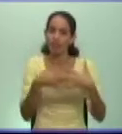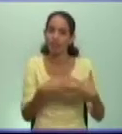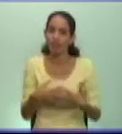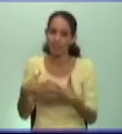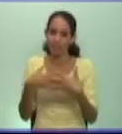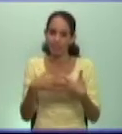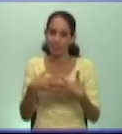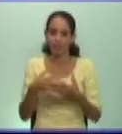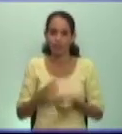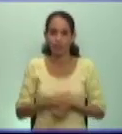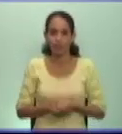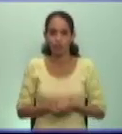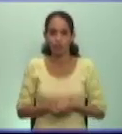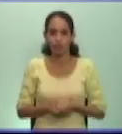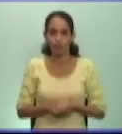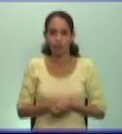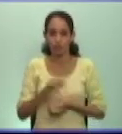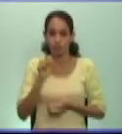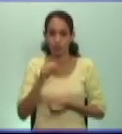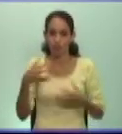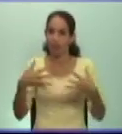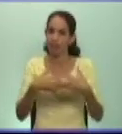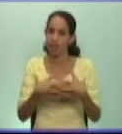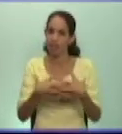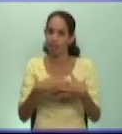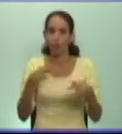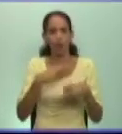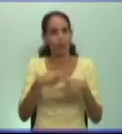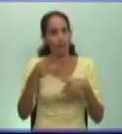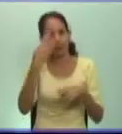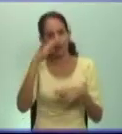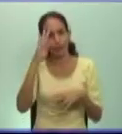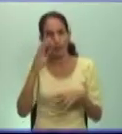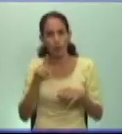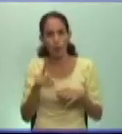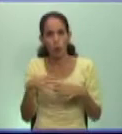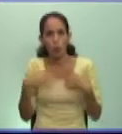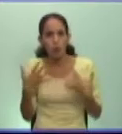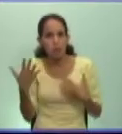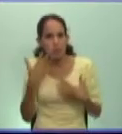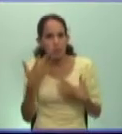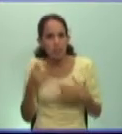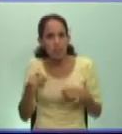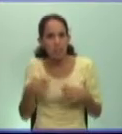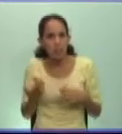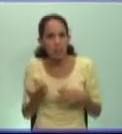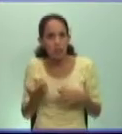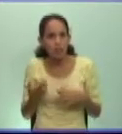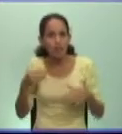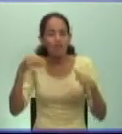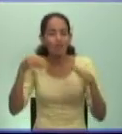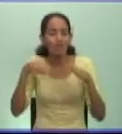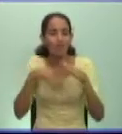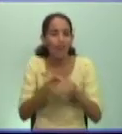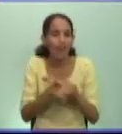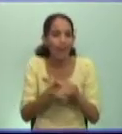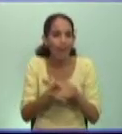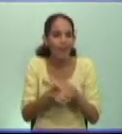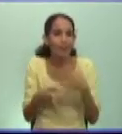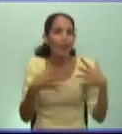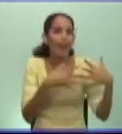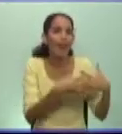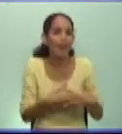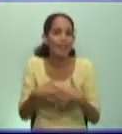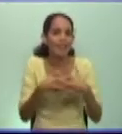vamos a relacionar rápido la historia de Cuba. ¿Qué ocurrió en Cuba en el año 98? La intervención norteamericana. Por